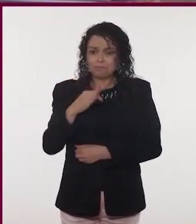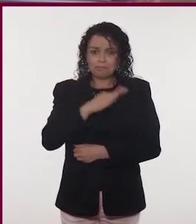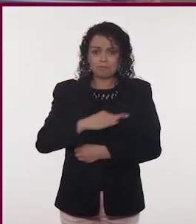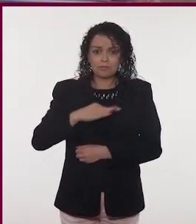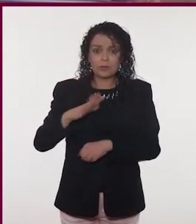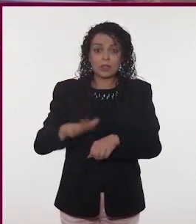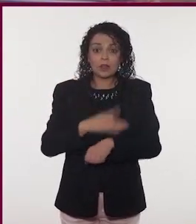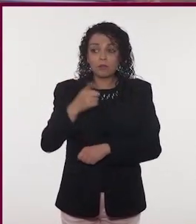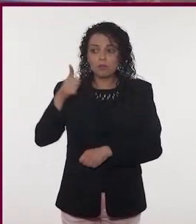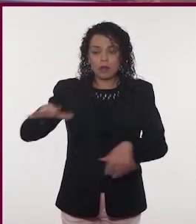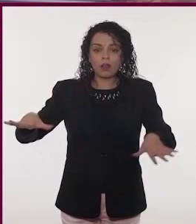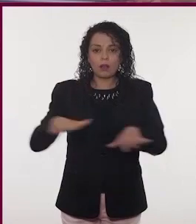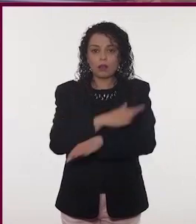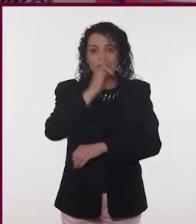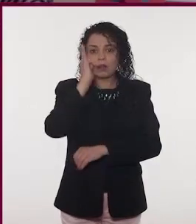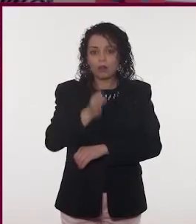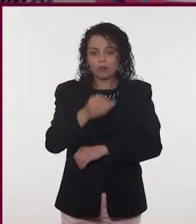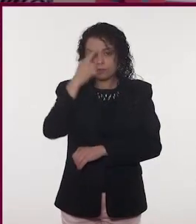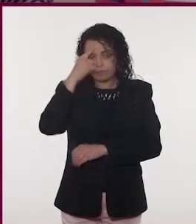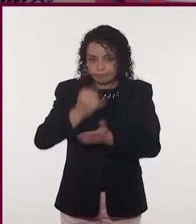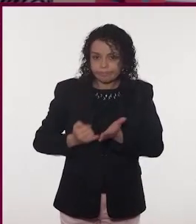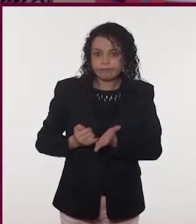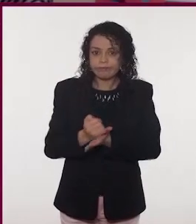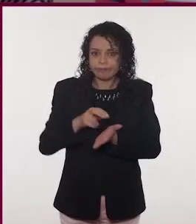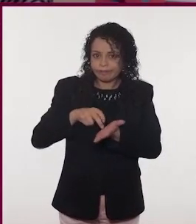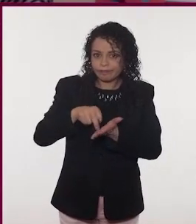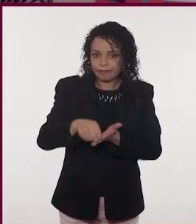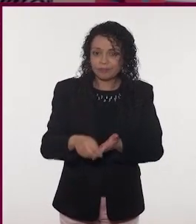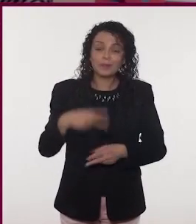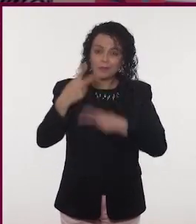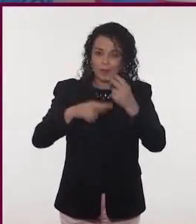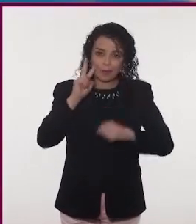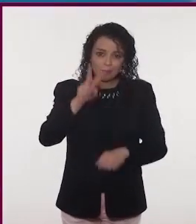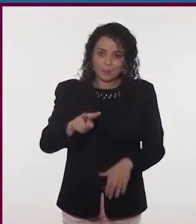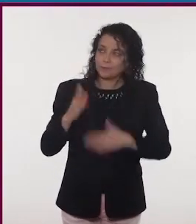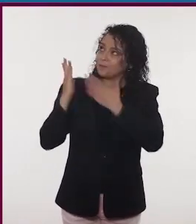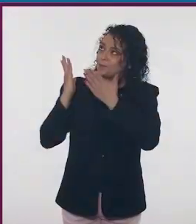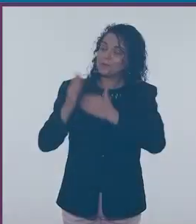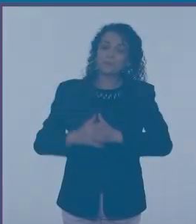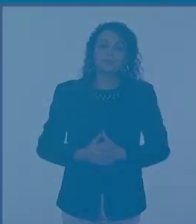el coraje de transformar su camino. Los invito a conocerlas.